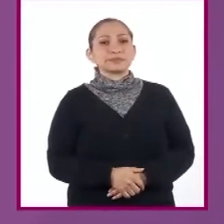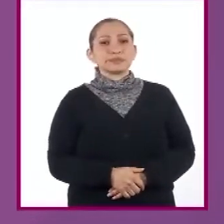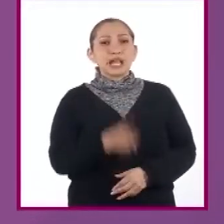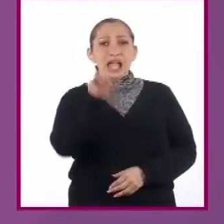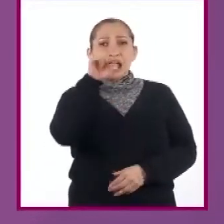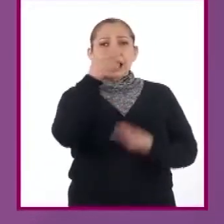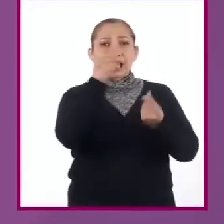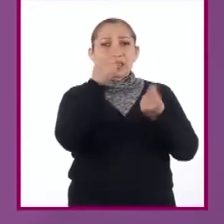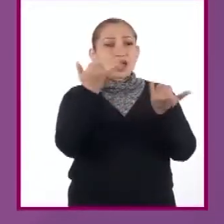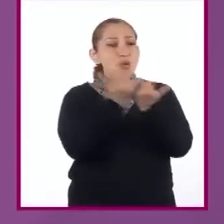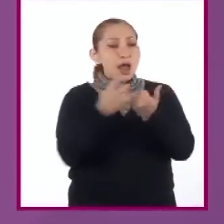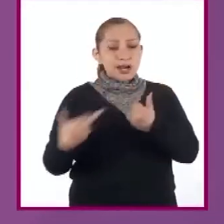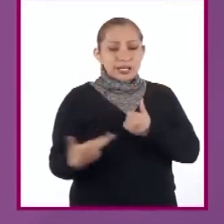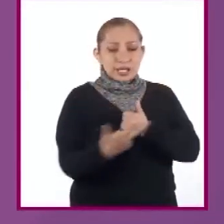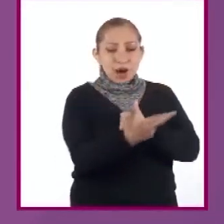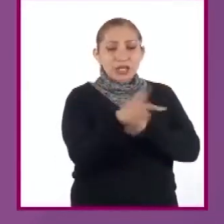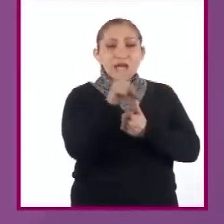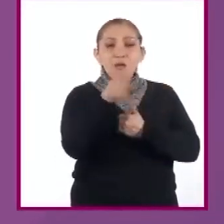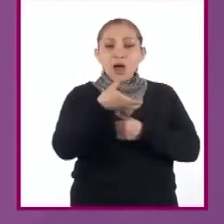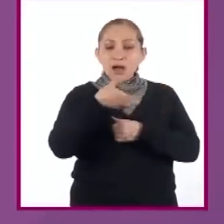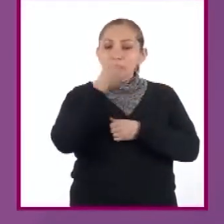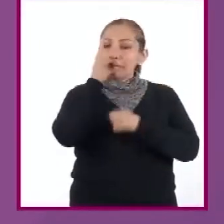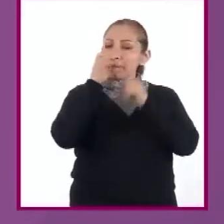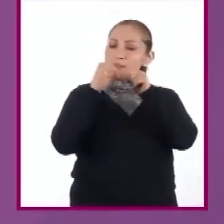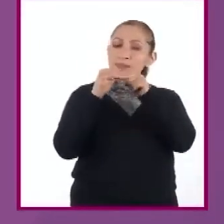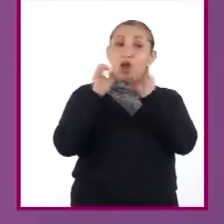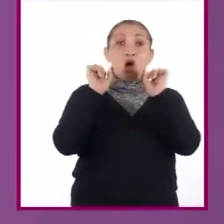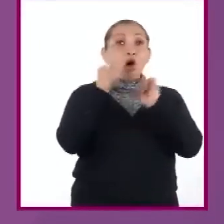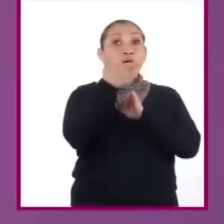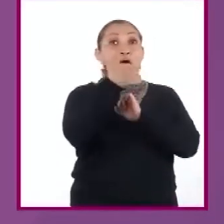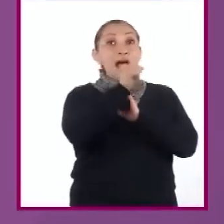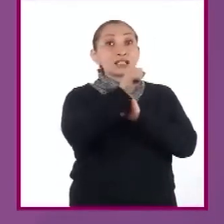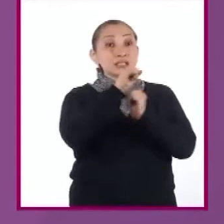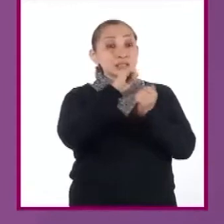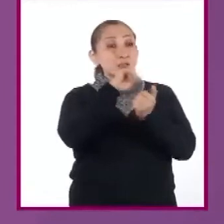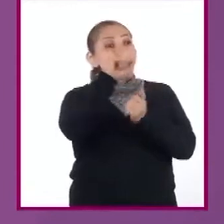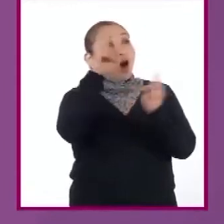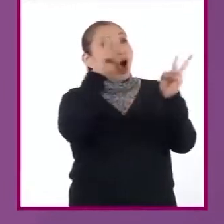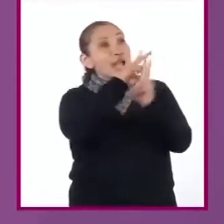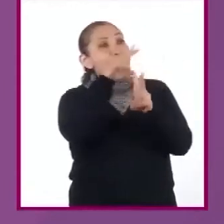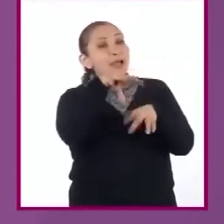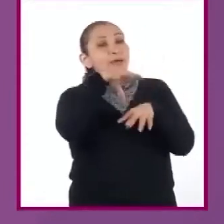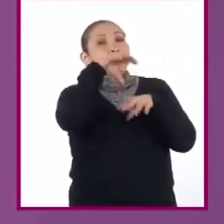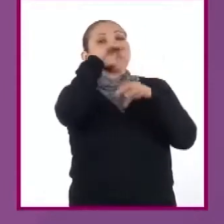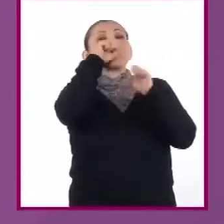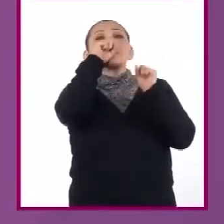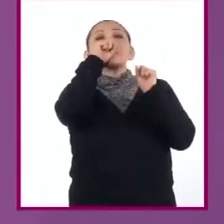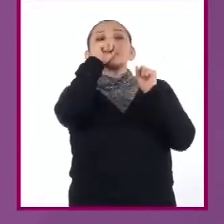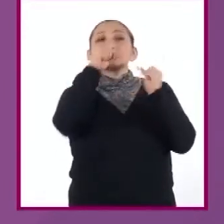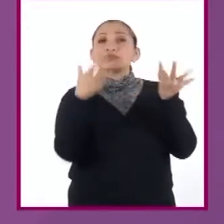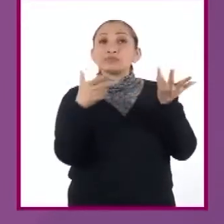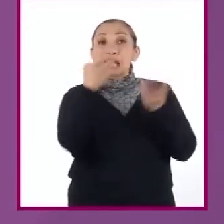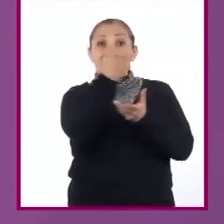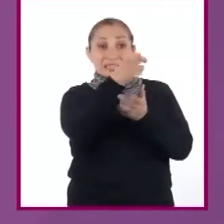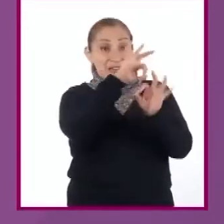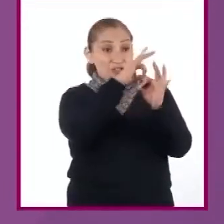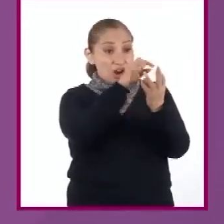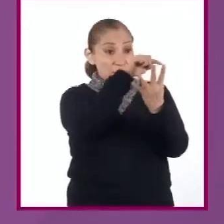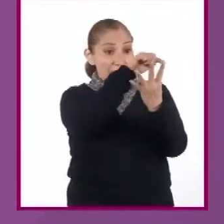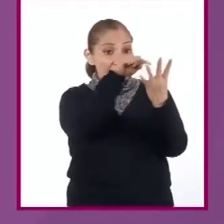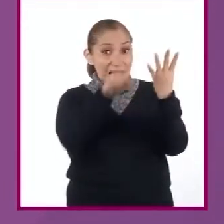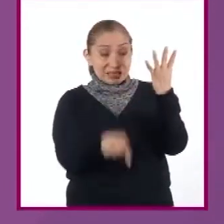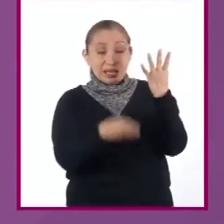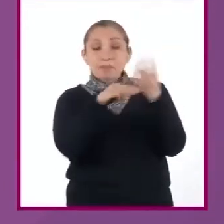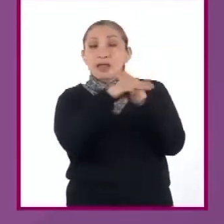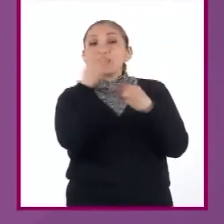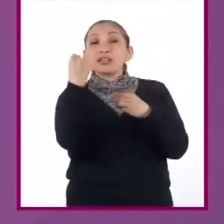Líquida como el río y el agua que bebemos, o gaseosa como el aire que respiramos. A estas formas de la materia